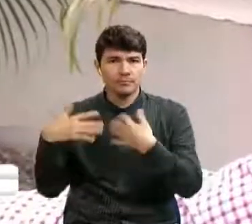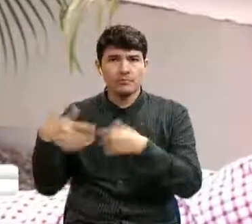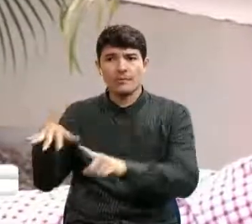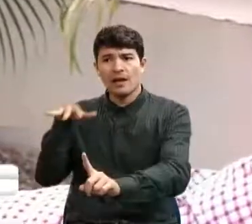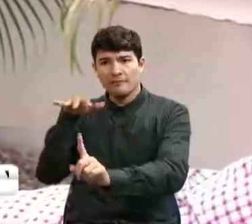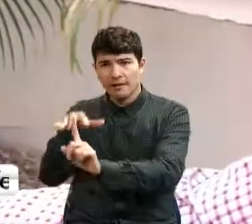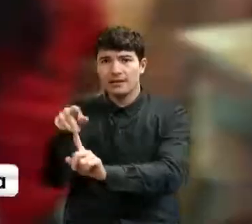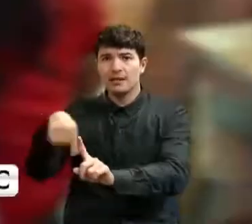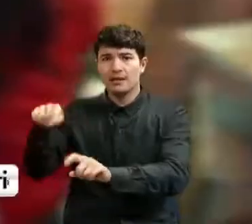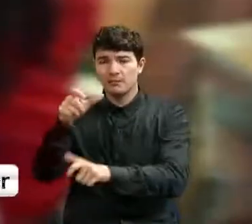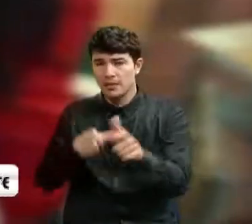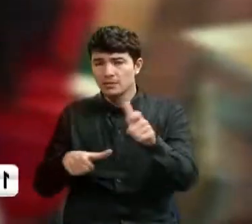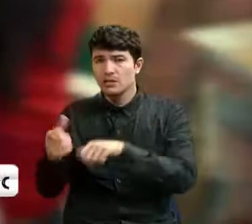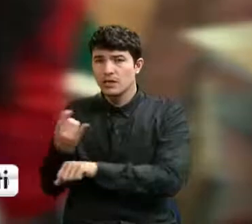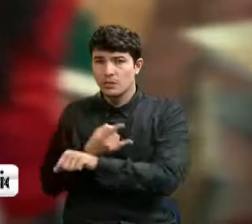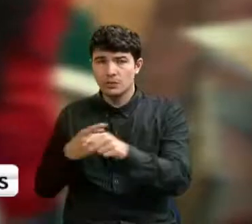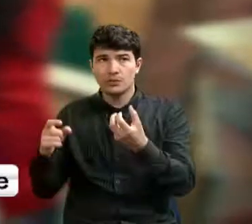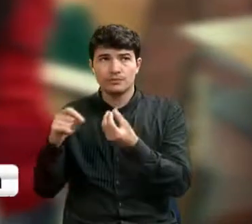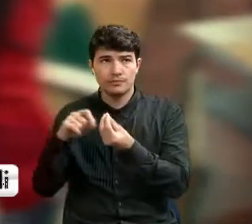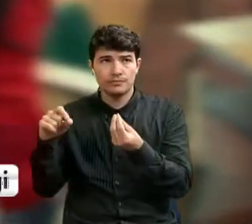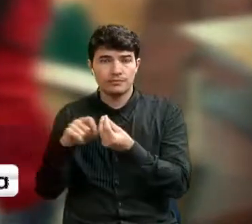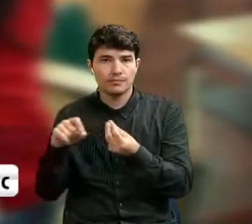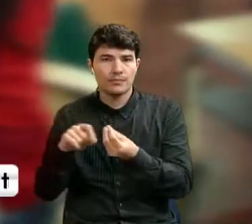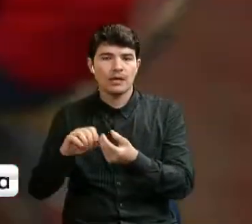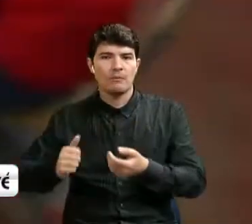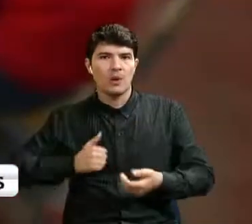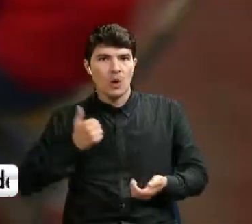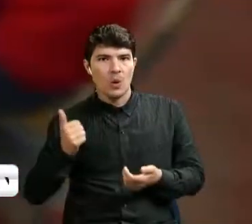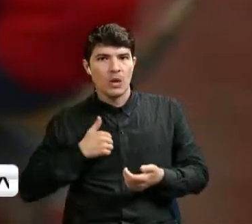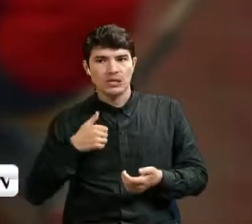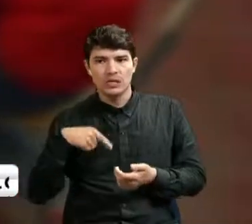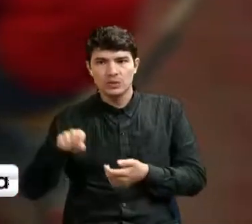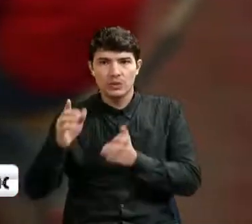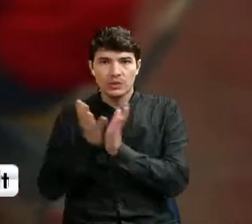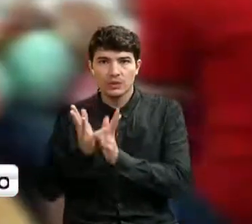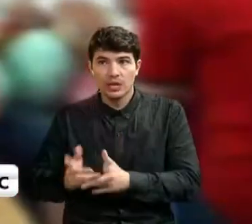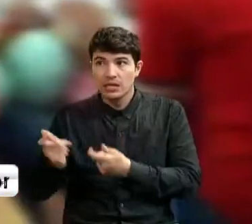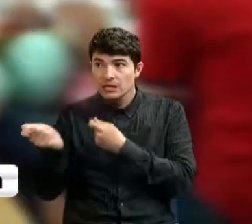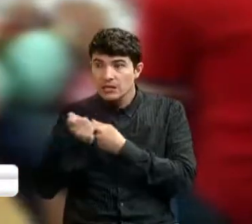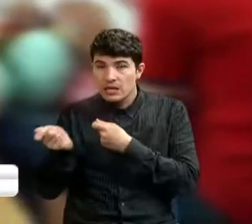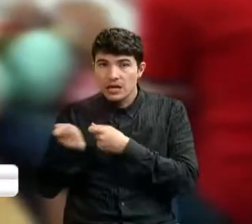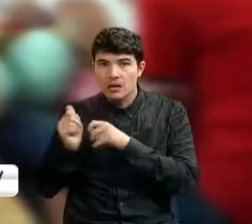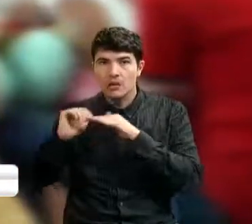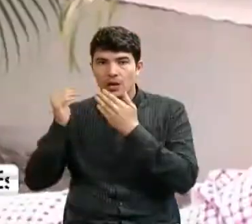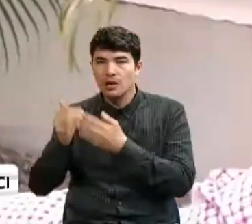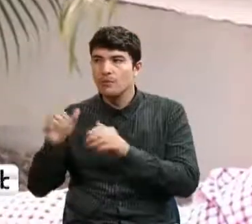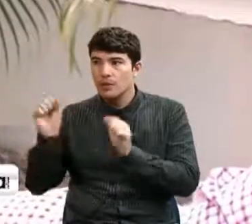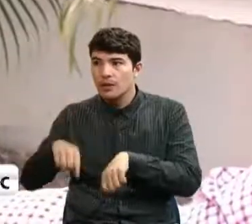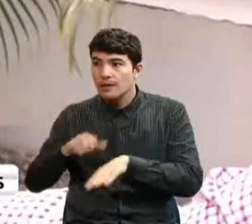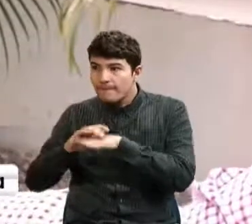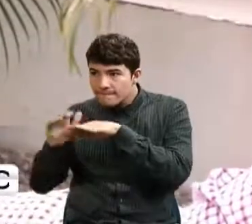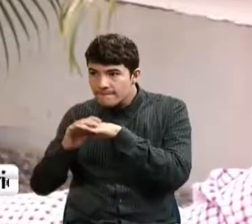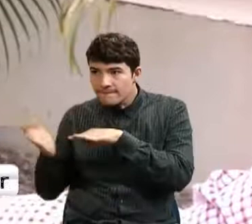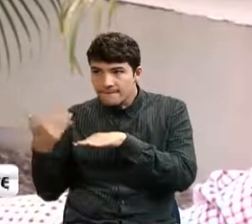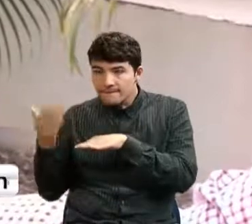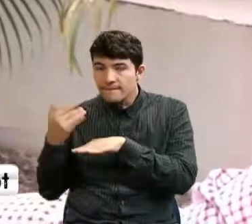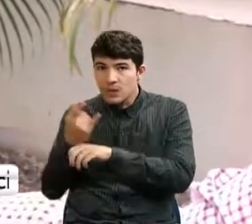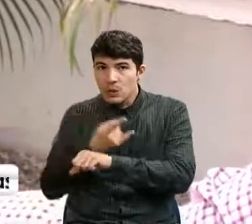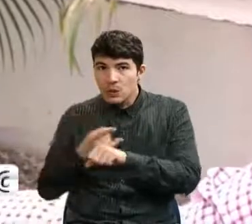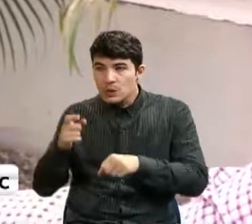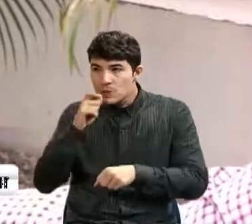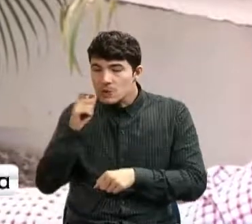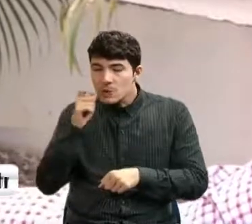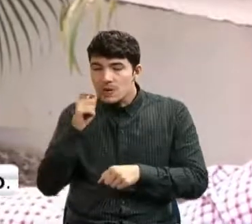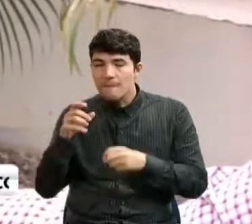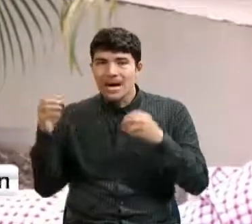de personas consumidoras y aprovechen entonces estudiantes para poder crear más consumidores y así alimentar